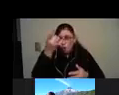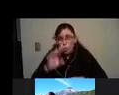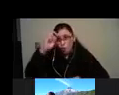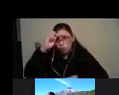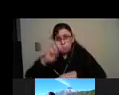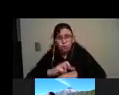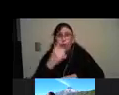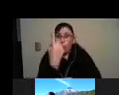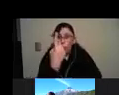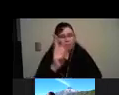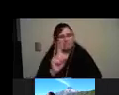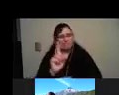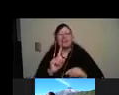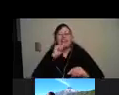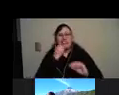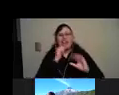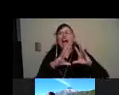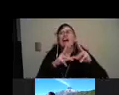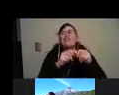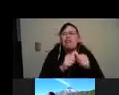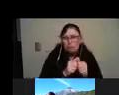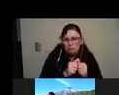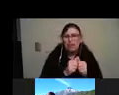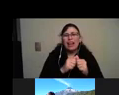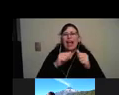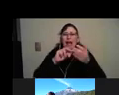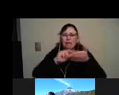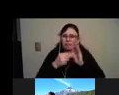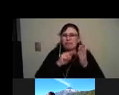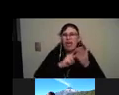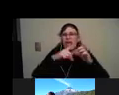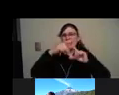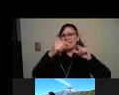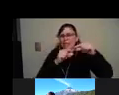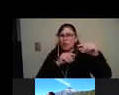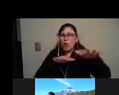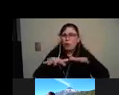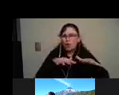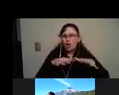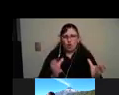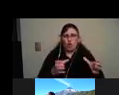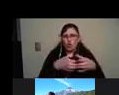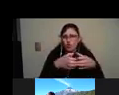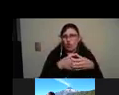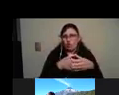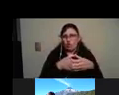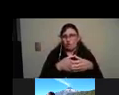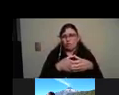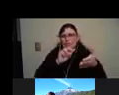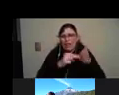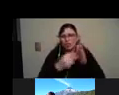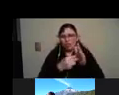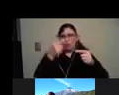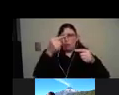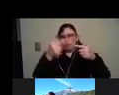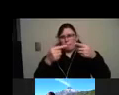que es una familia de trastornos neuromotores, ¿ya? ¿Y por qué hablo de un conjunto de trastornos? Porque dentro de la